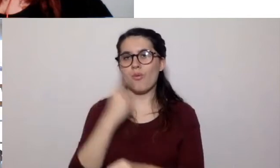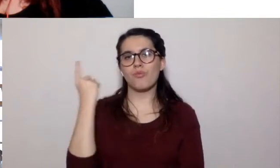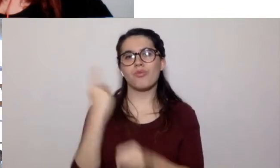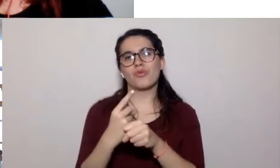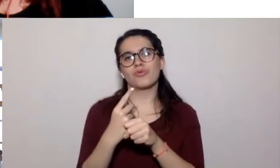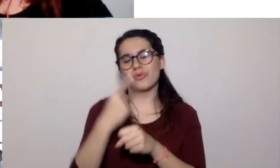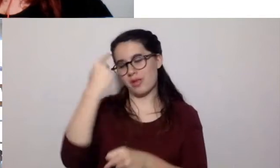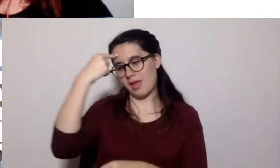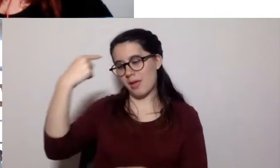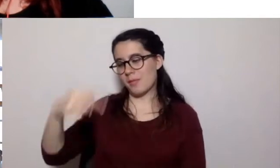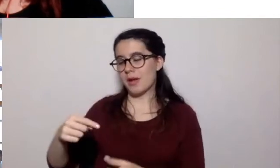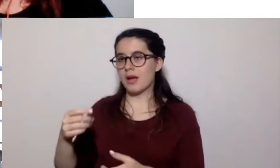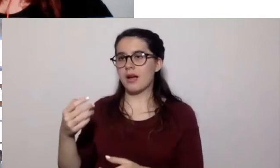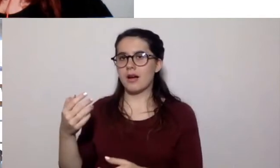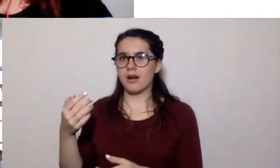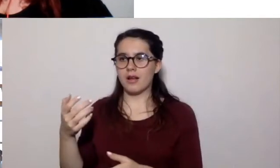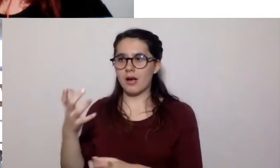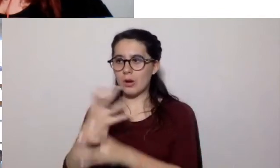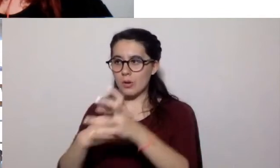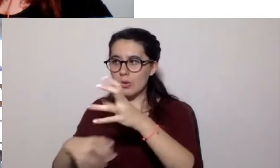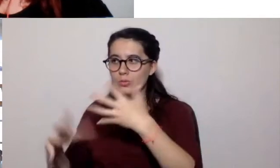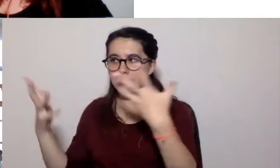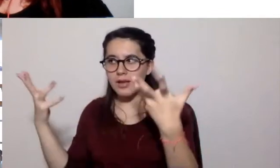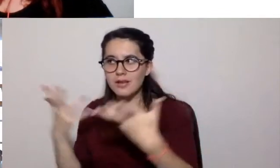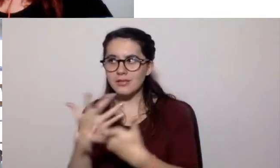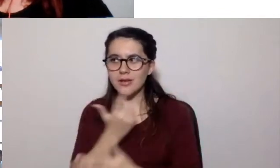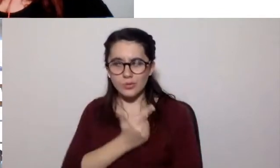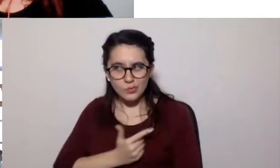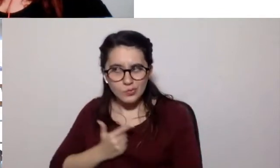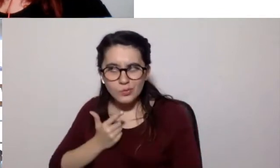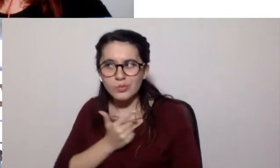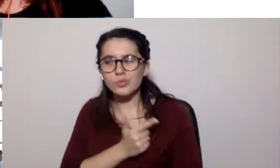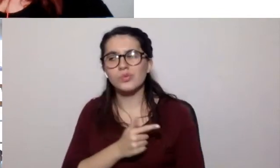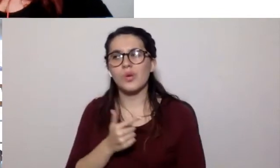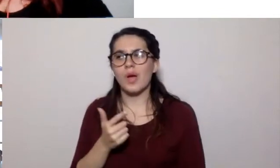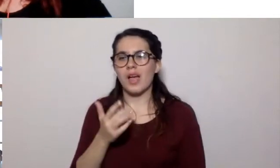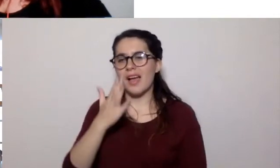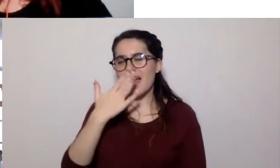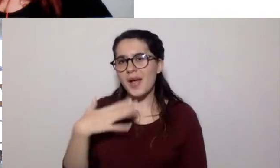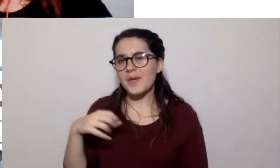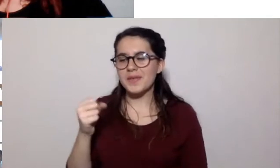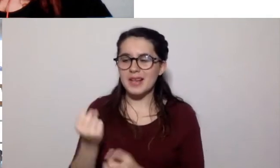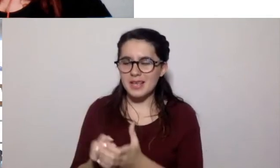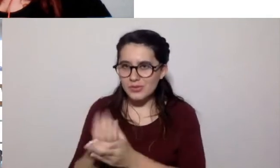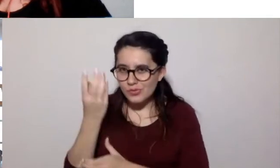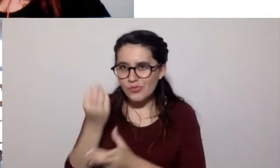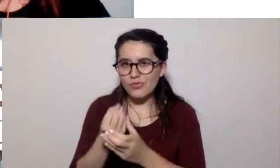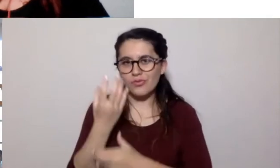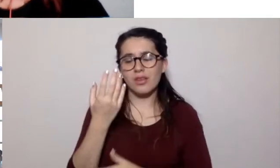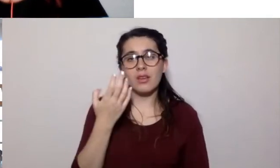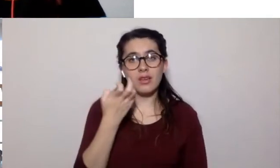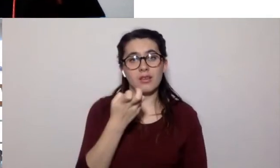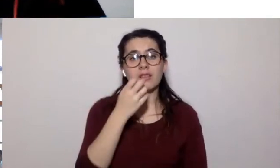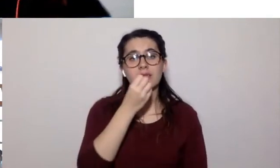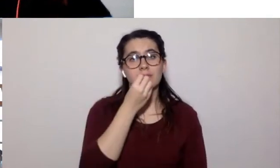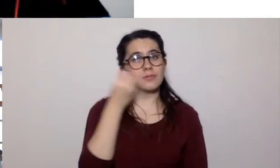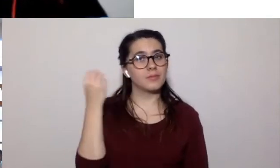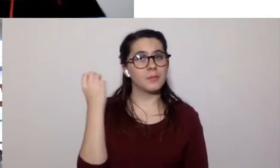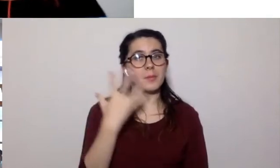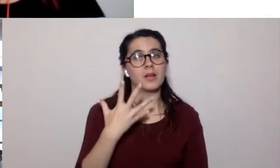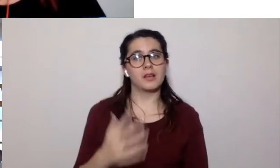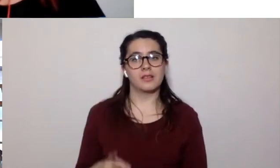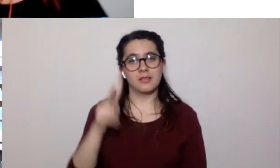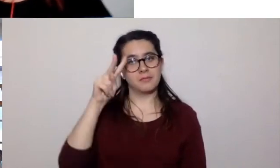te gustan, desarrollar habilidades nuevas que quieres hacer, ¿no? Eso claro. Está padrísimo, eso está para